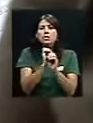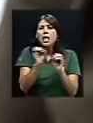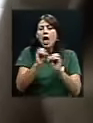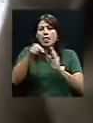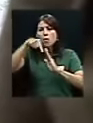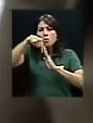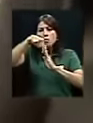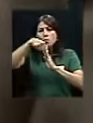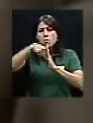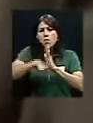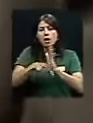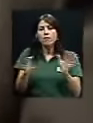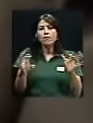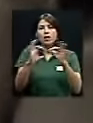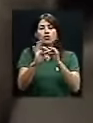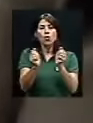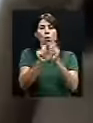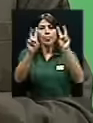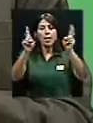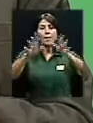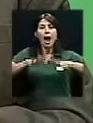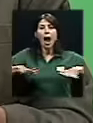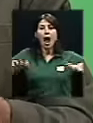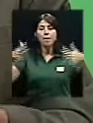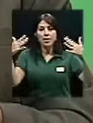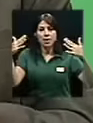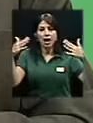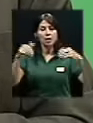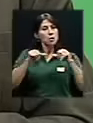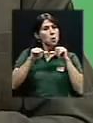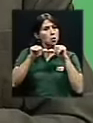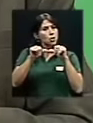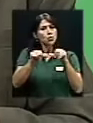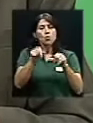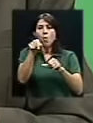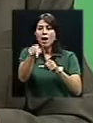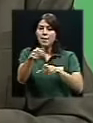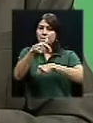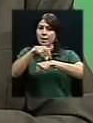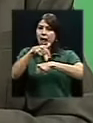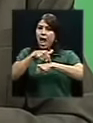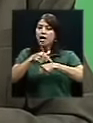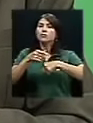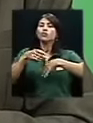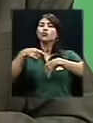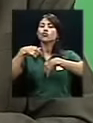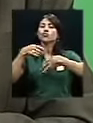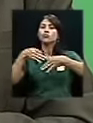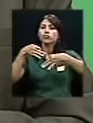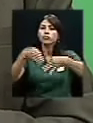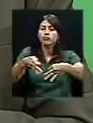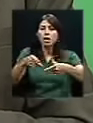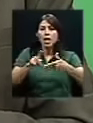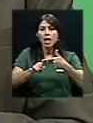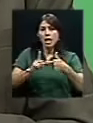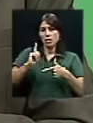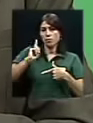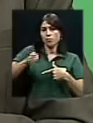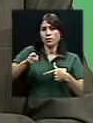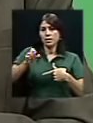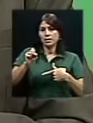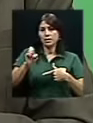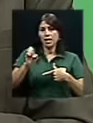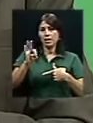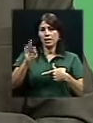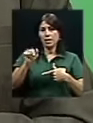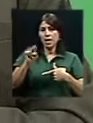tema ambiental. Sigue estando ahí el asunto de los plazos perentorios, la imposición a CETENA de que tiene que rendir